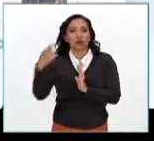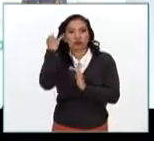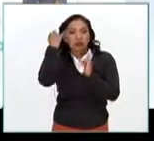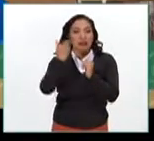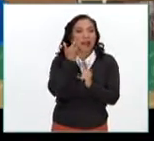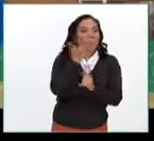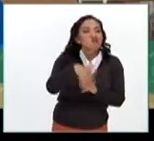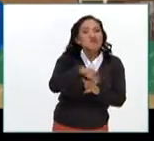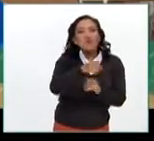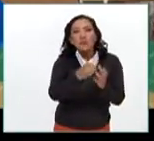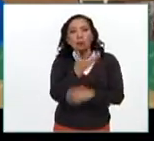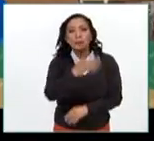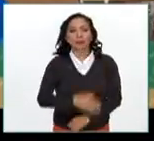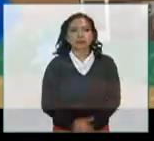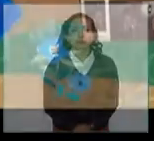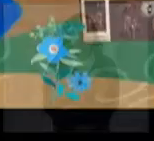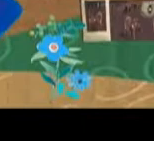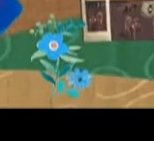iniciativa propia.